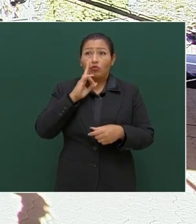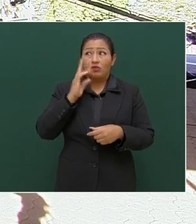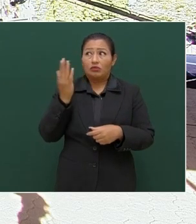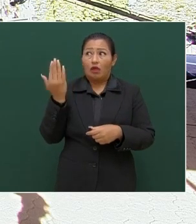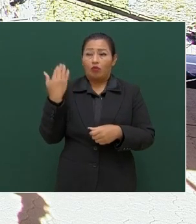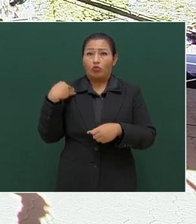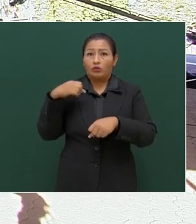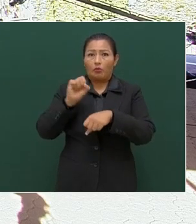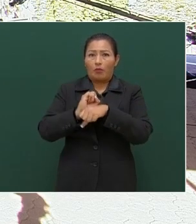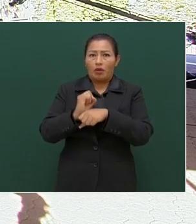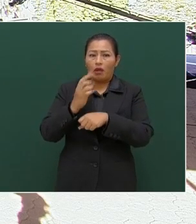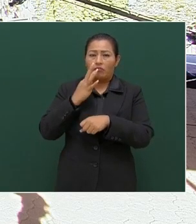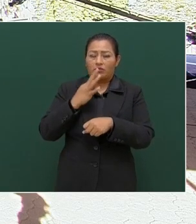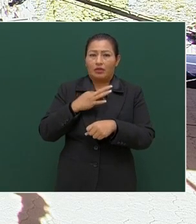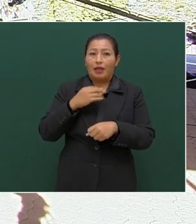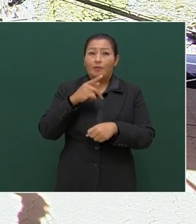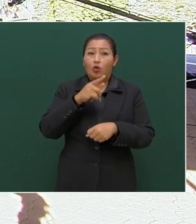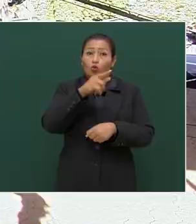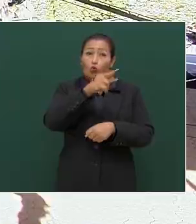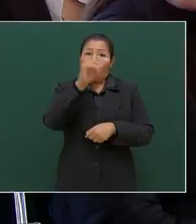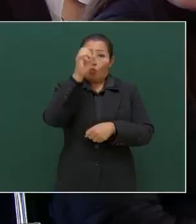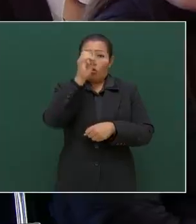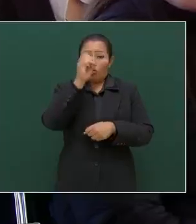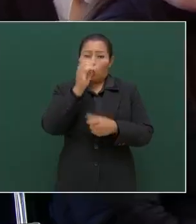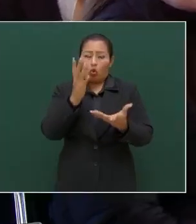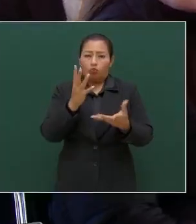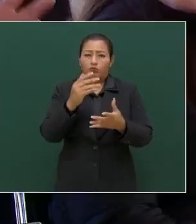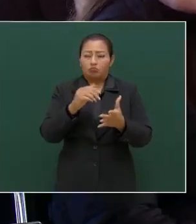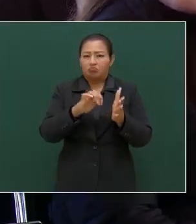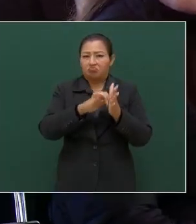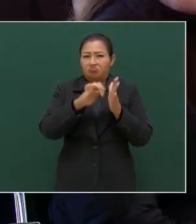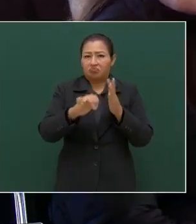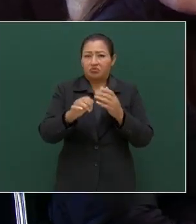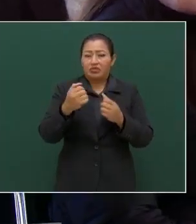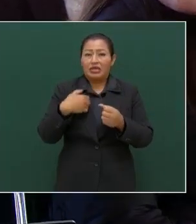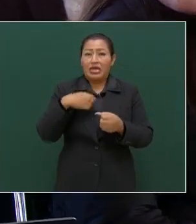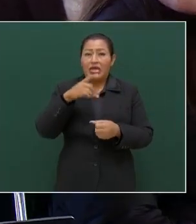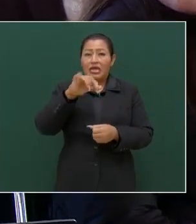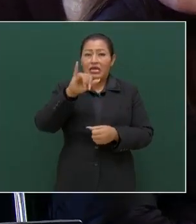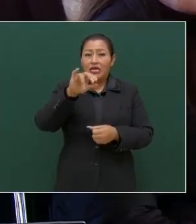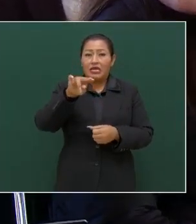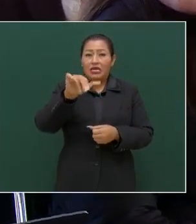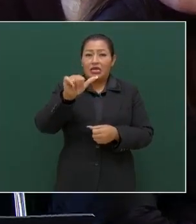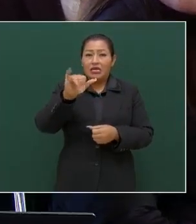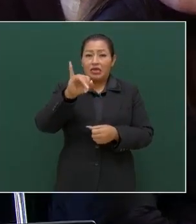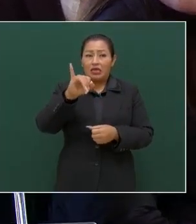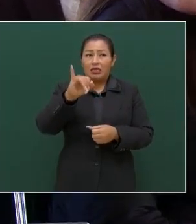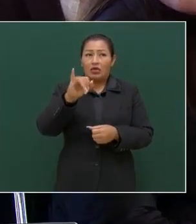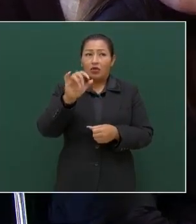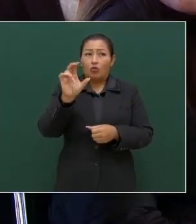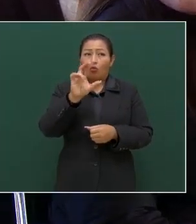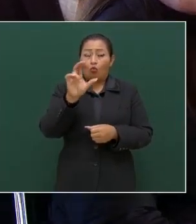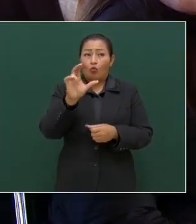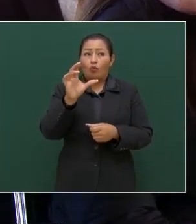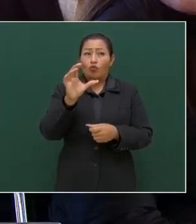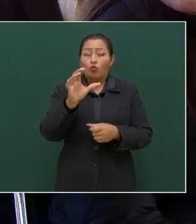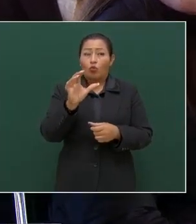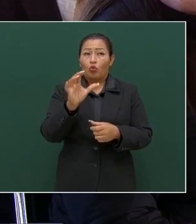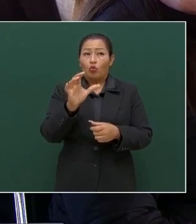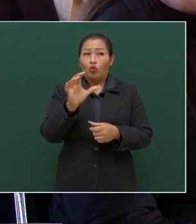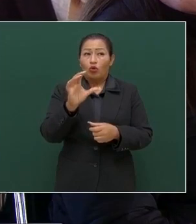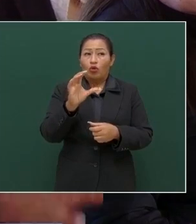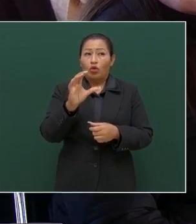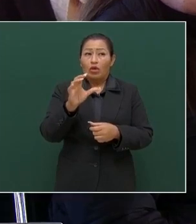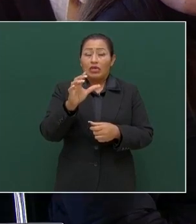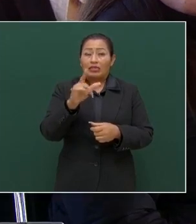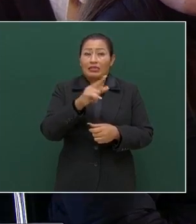pasada, nos gustaría saber su opinión en torno a lo que sucedió en el INAI cuando se encontró que un excomisionado